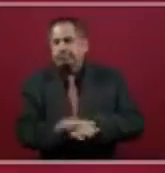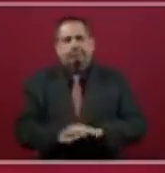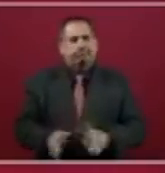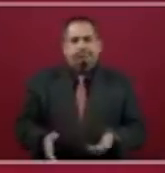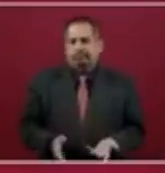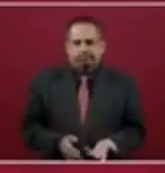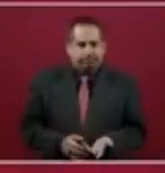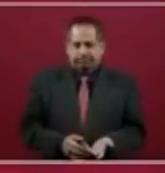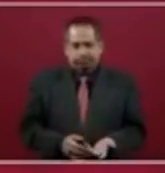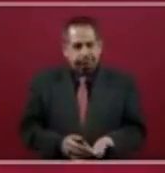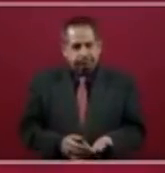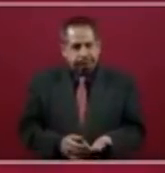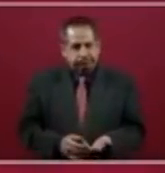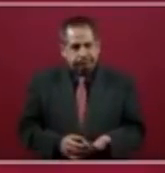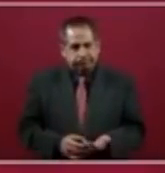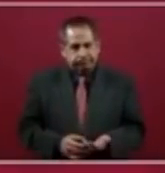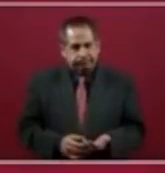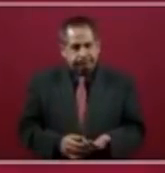pues